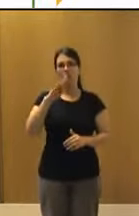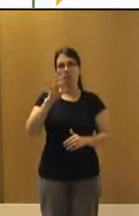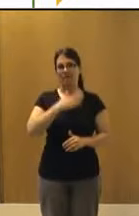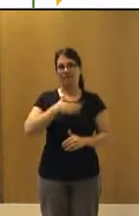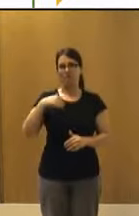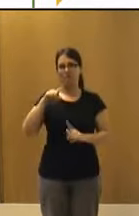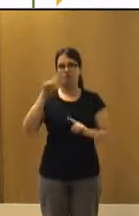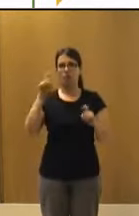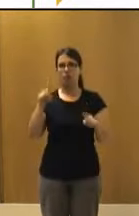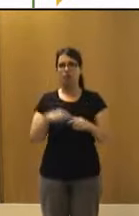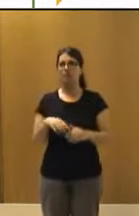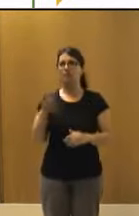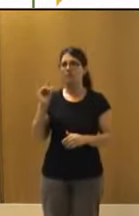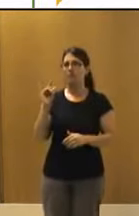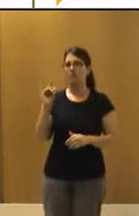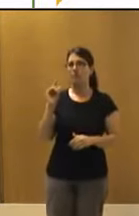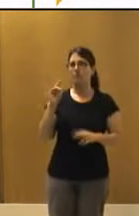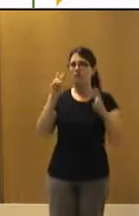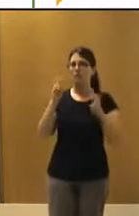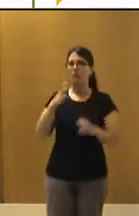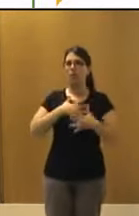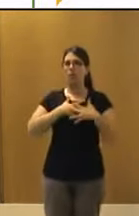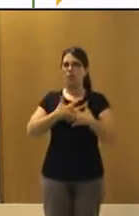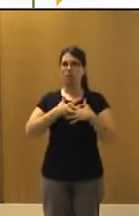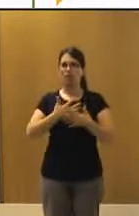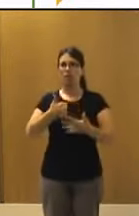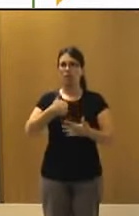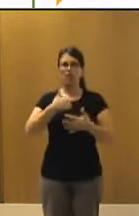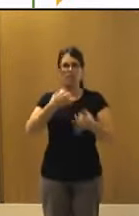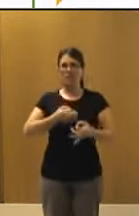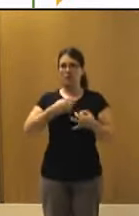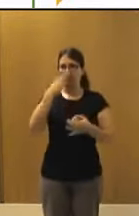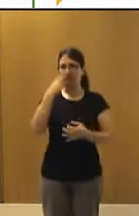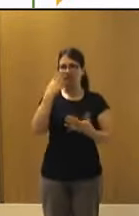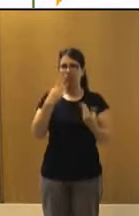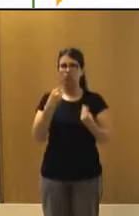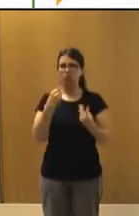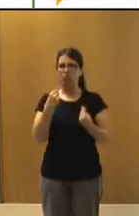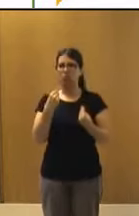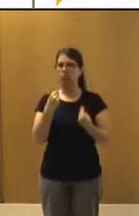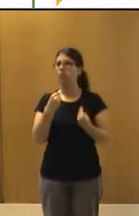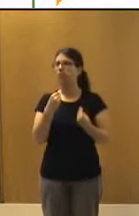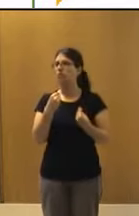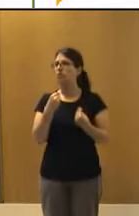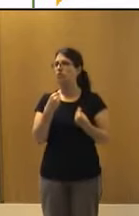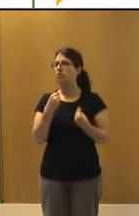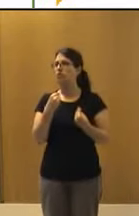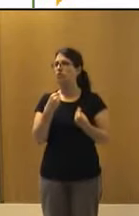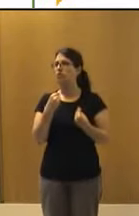Eduardo quería preguntar algo. Sí. Bueno, a mí el tema del voluntariado siempre me ha interesado mucho. Cuando estaba...